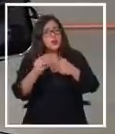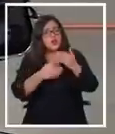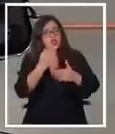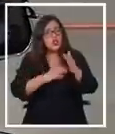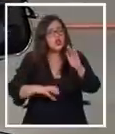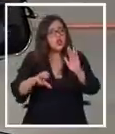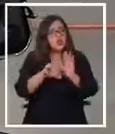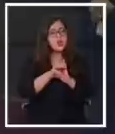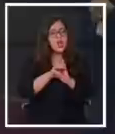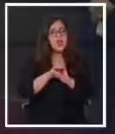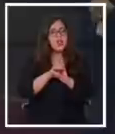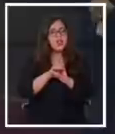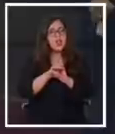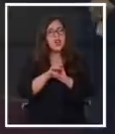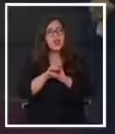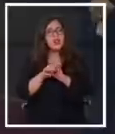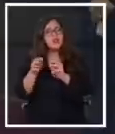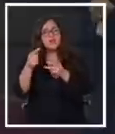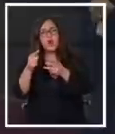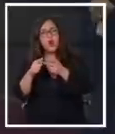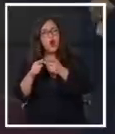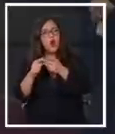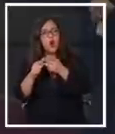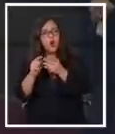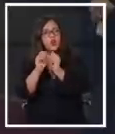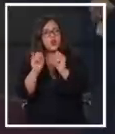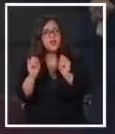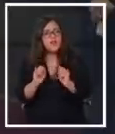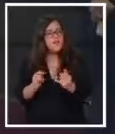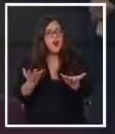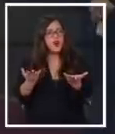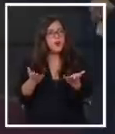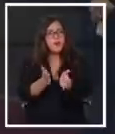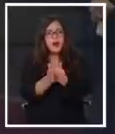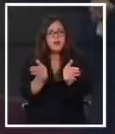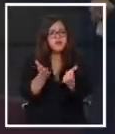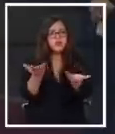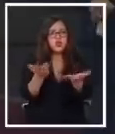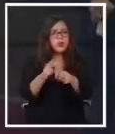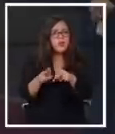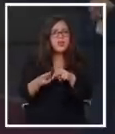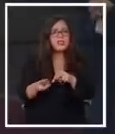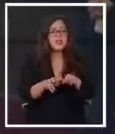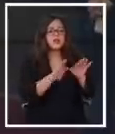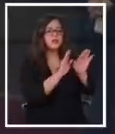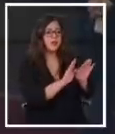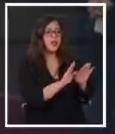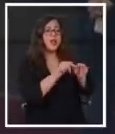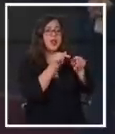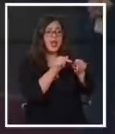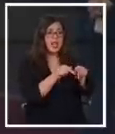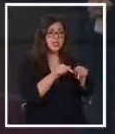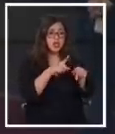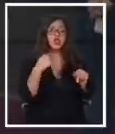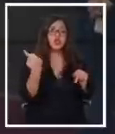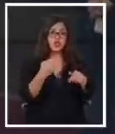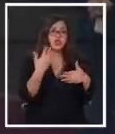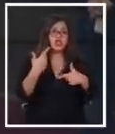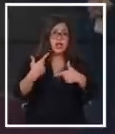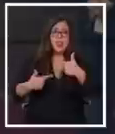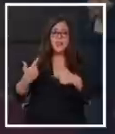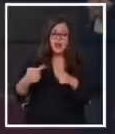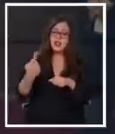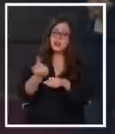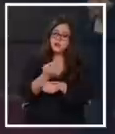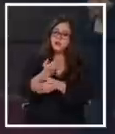propuesto cuál es el plan por supuesto que constanza eso es algo que estamos discutiendo hay